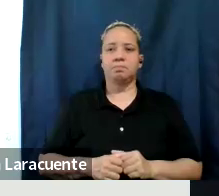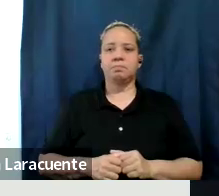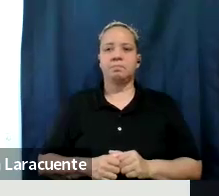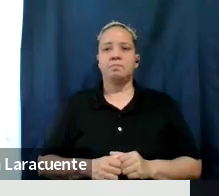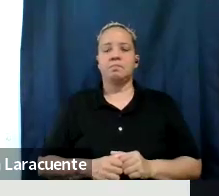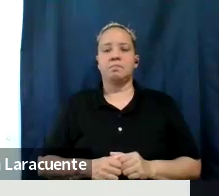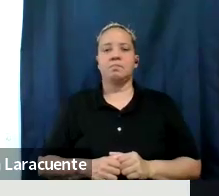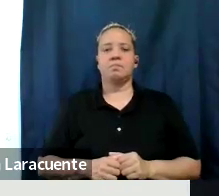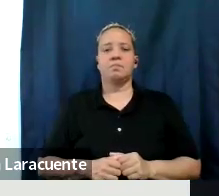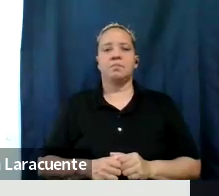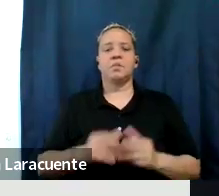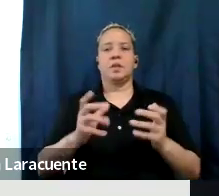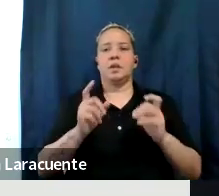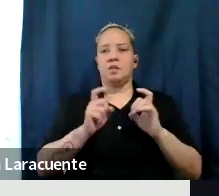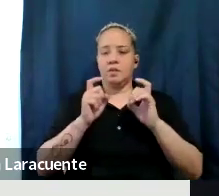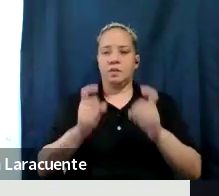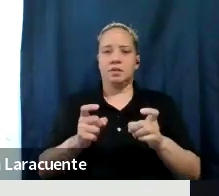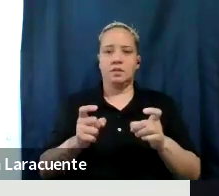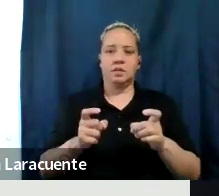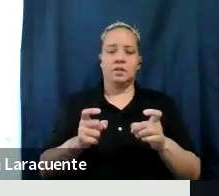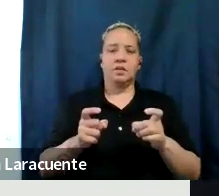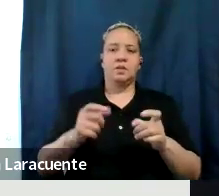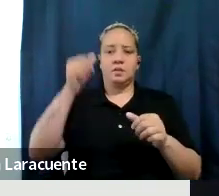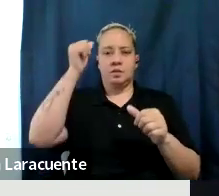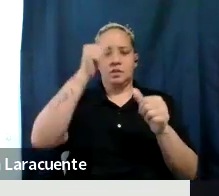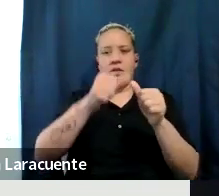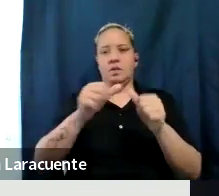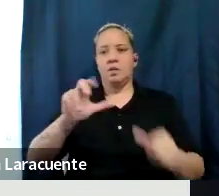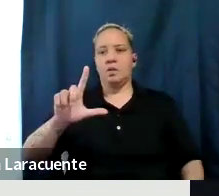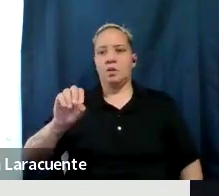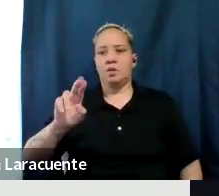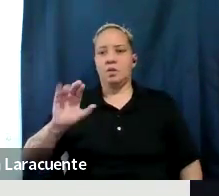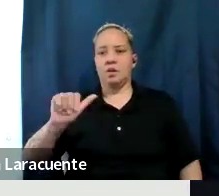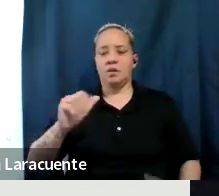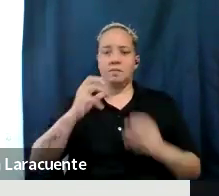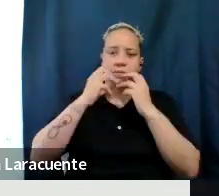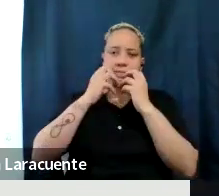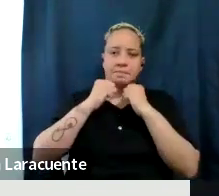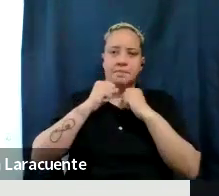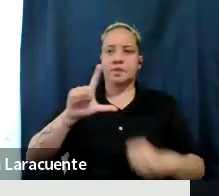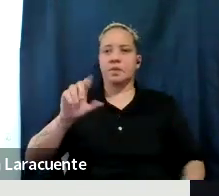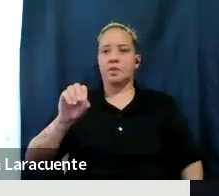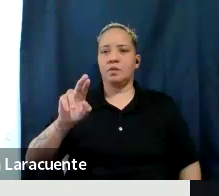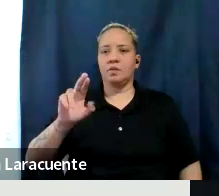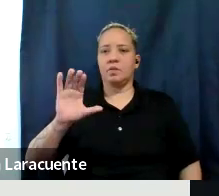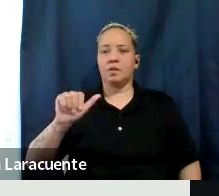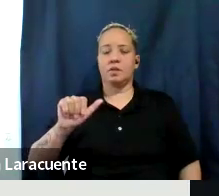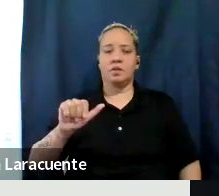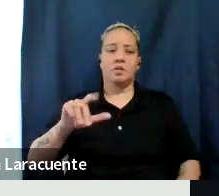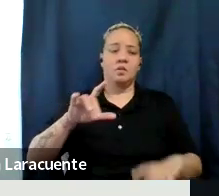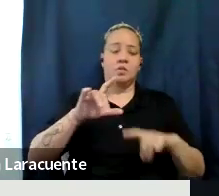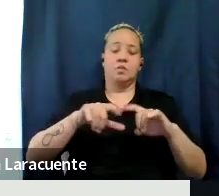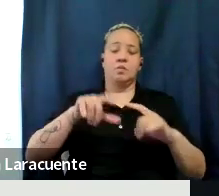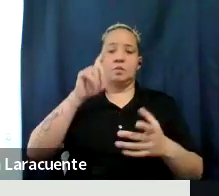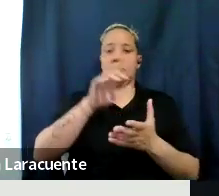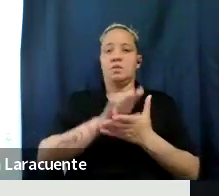perdón, quiero dedicarle un hondo recuerdo a Lorca, a mi querido Lorca. No puedo creer que hayan matado